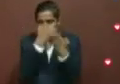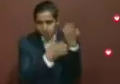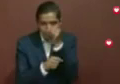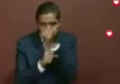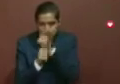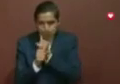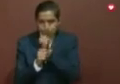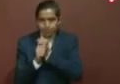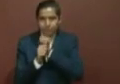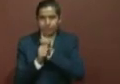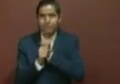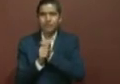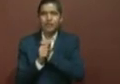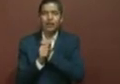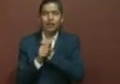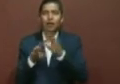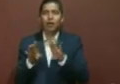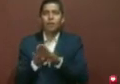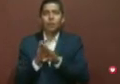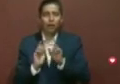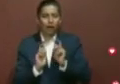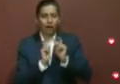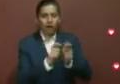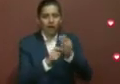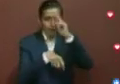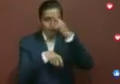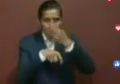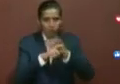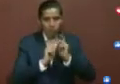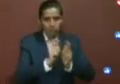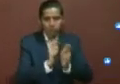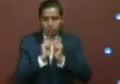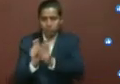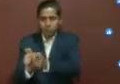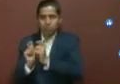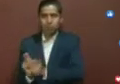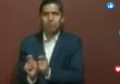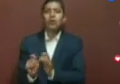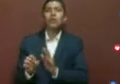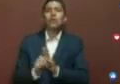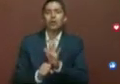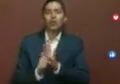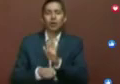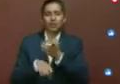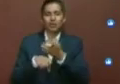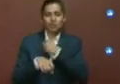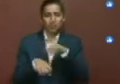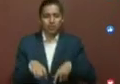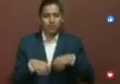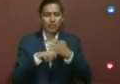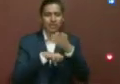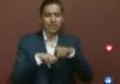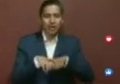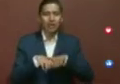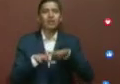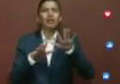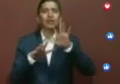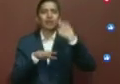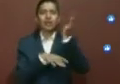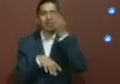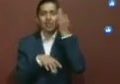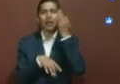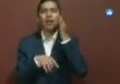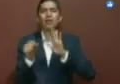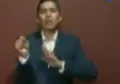precisar las competencias, las responsabilidades y las tareas que le competen a cada nivel de gobierno, a